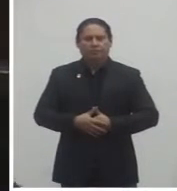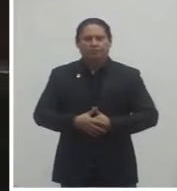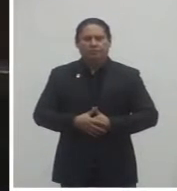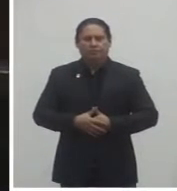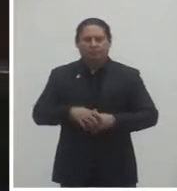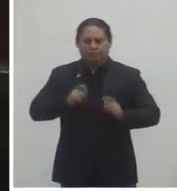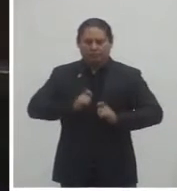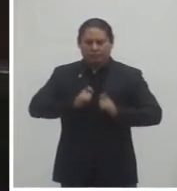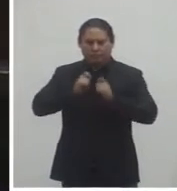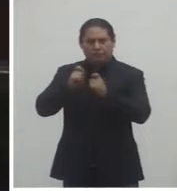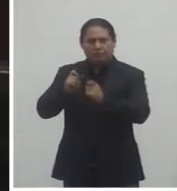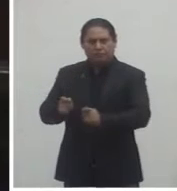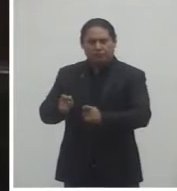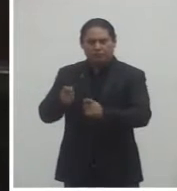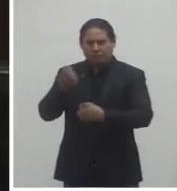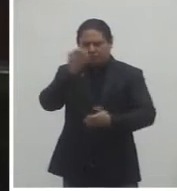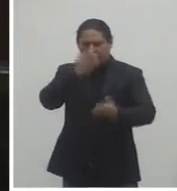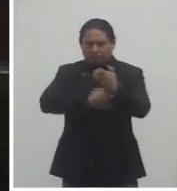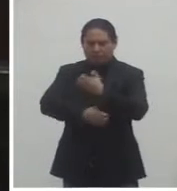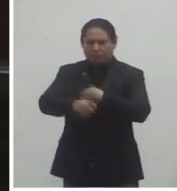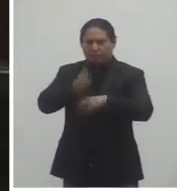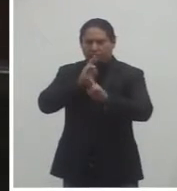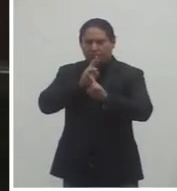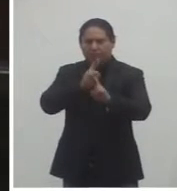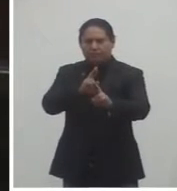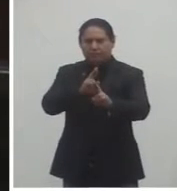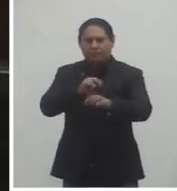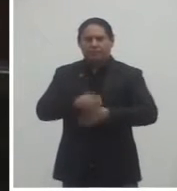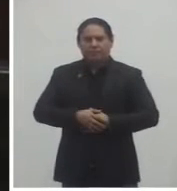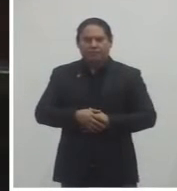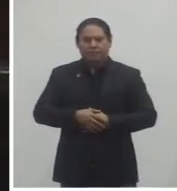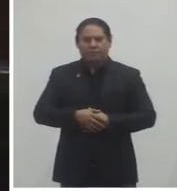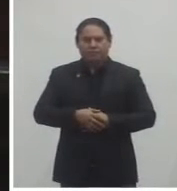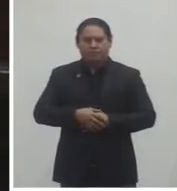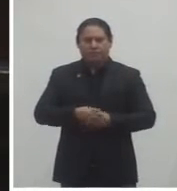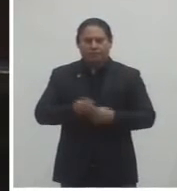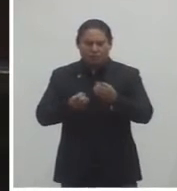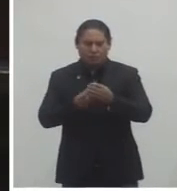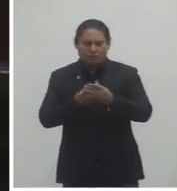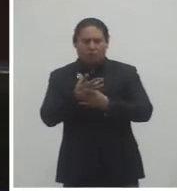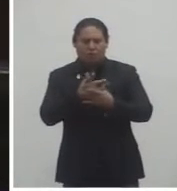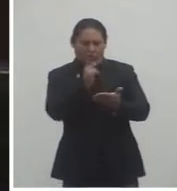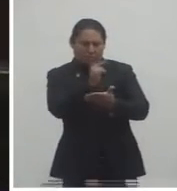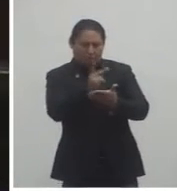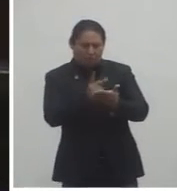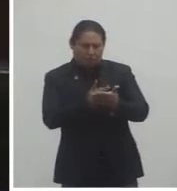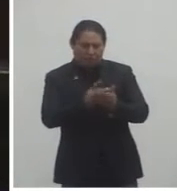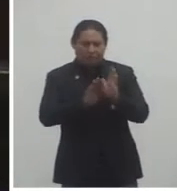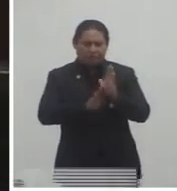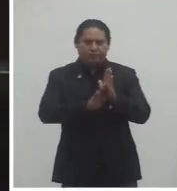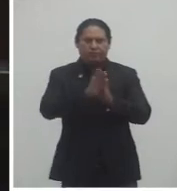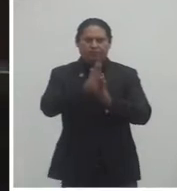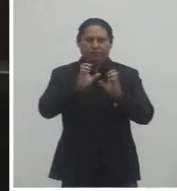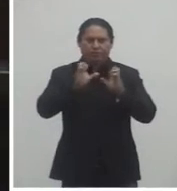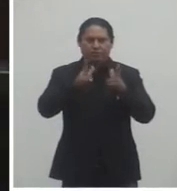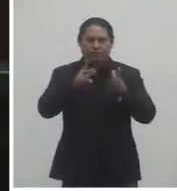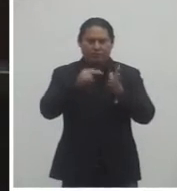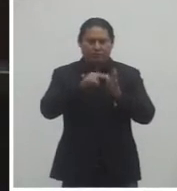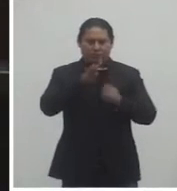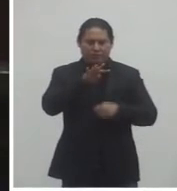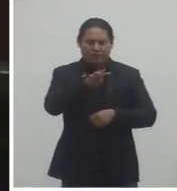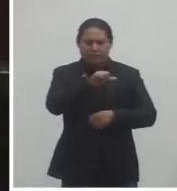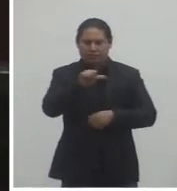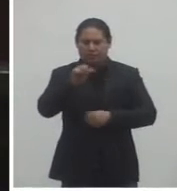Chiapas le fue turnada para su estudio y dictamen la actualización del Plan Estatal de Desarrollo Chiapas